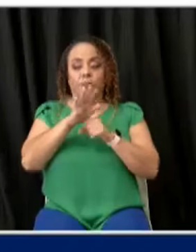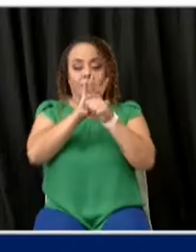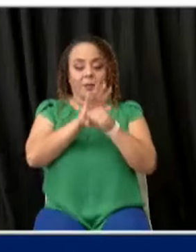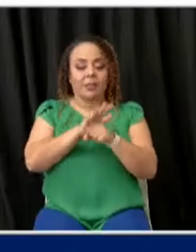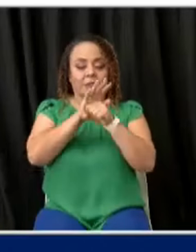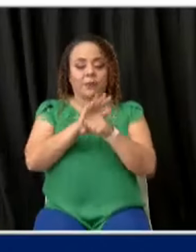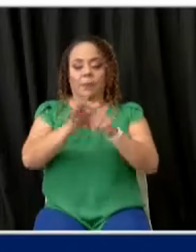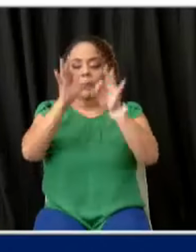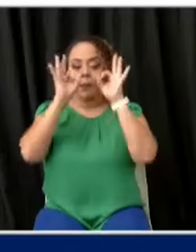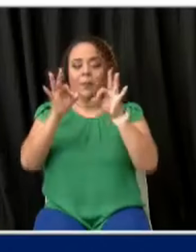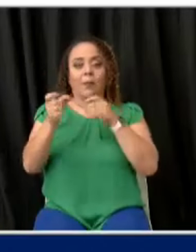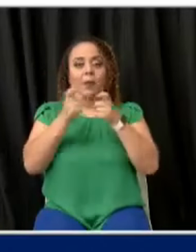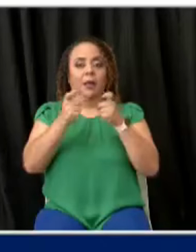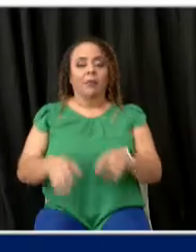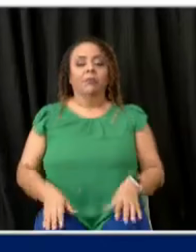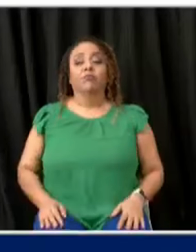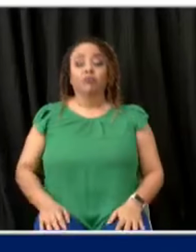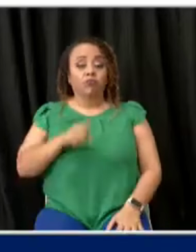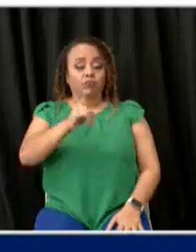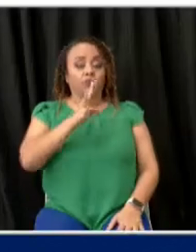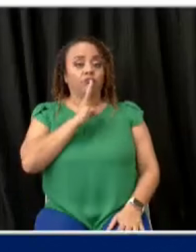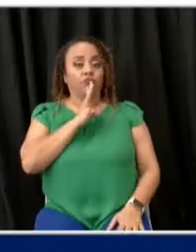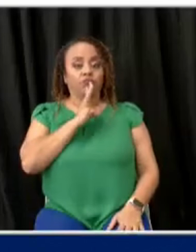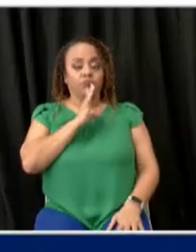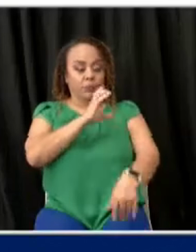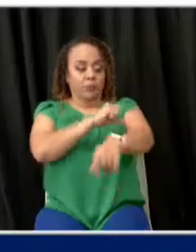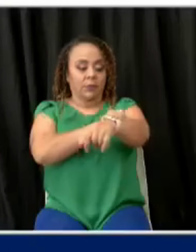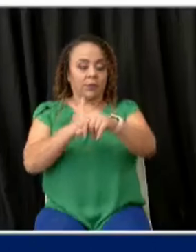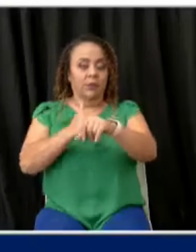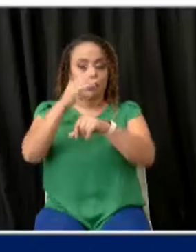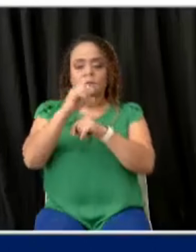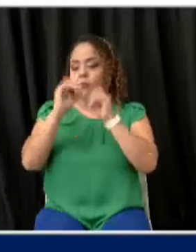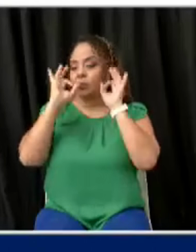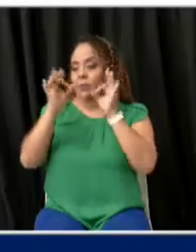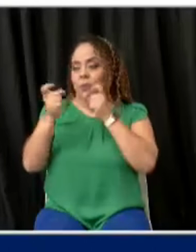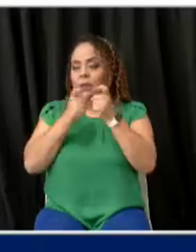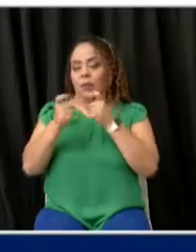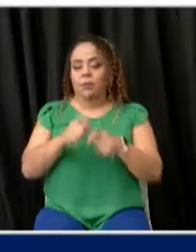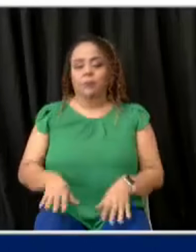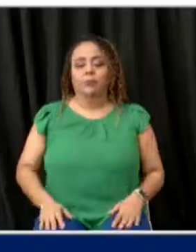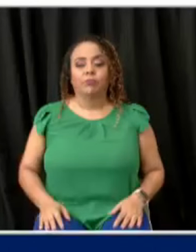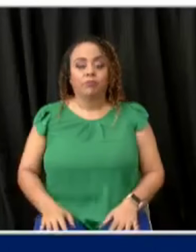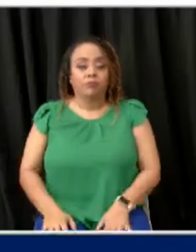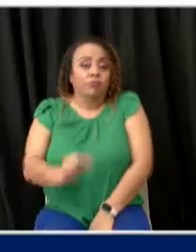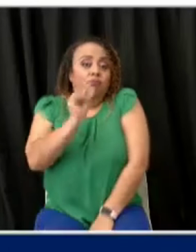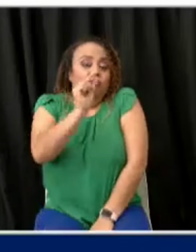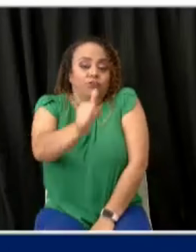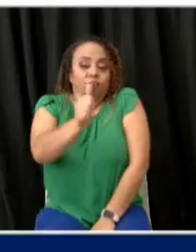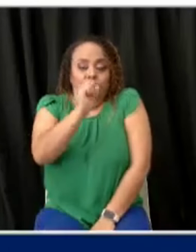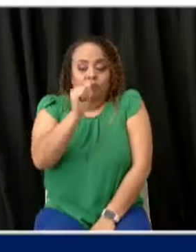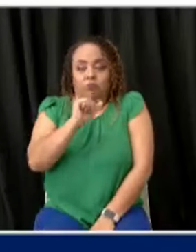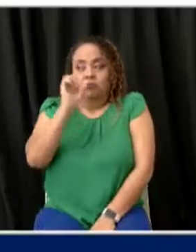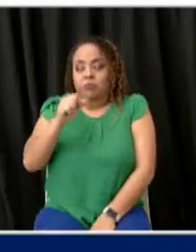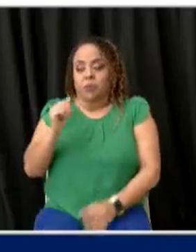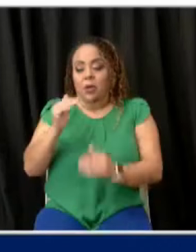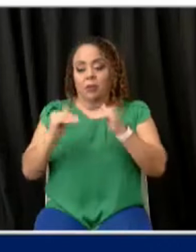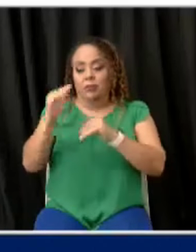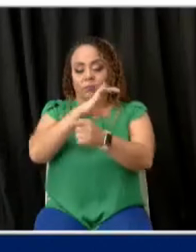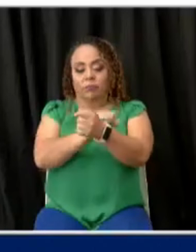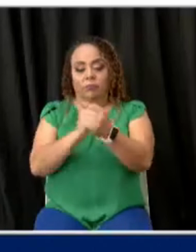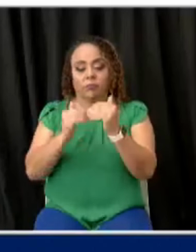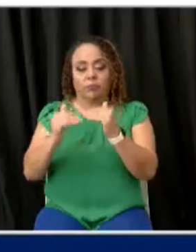esté bien manejada. Si usted me está hablando de un hipertenso que no está bien manejado, pues ya hay un poquito de hidratante, puede que le suba la presión más bien por el